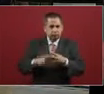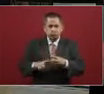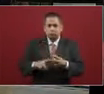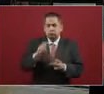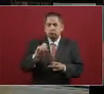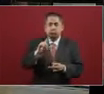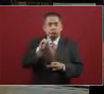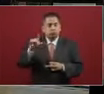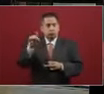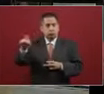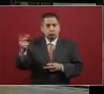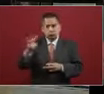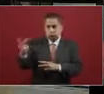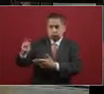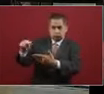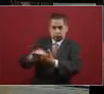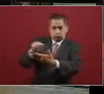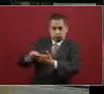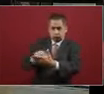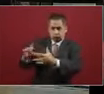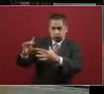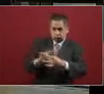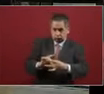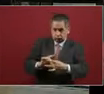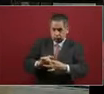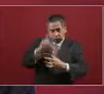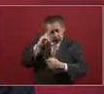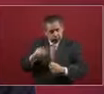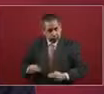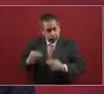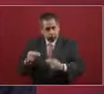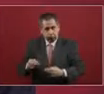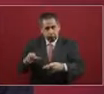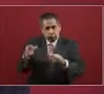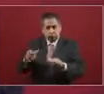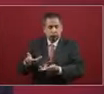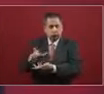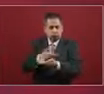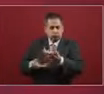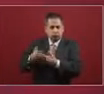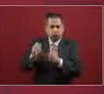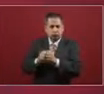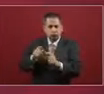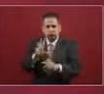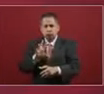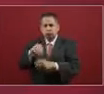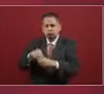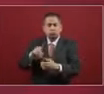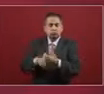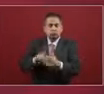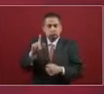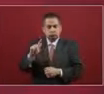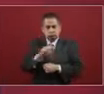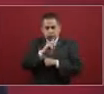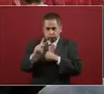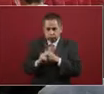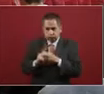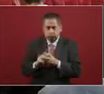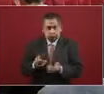Conte firmaron un acuerdo para ese proyecto comercial que tiene contemplado incluirse 70 países, ahora